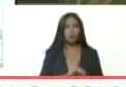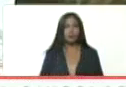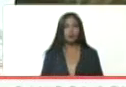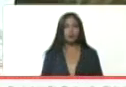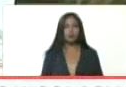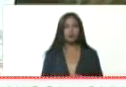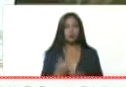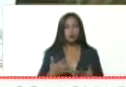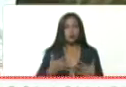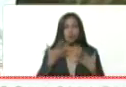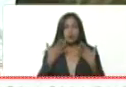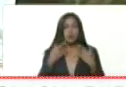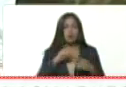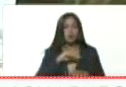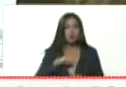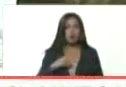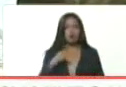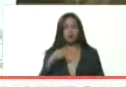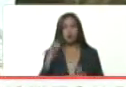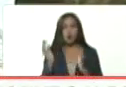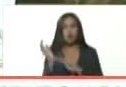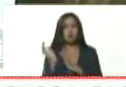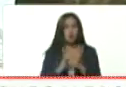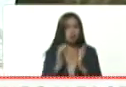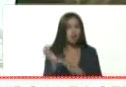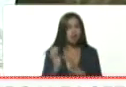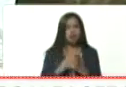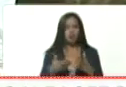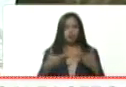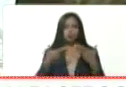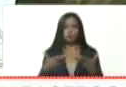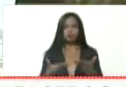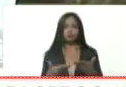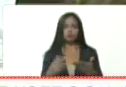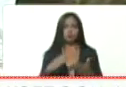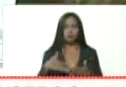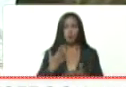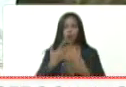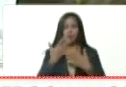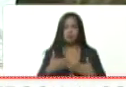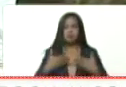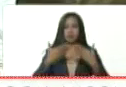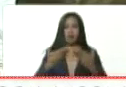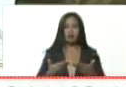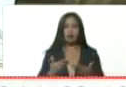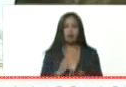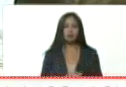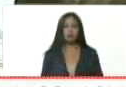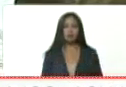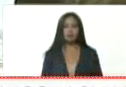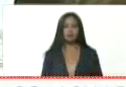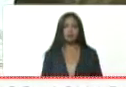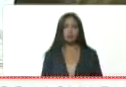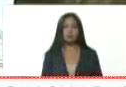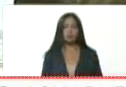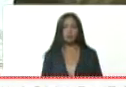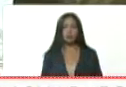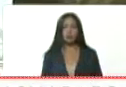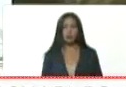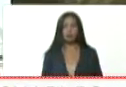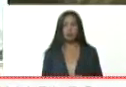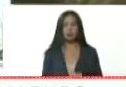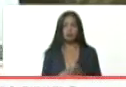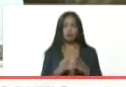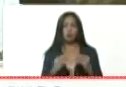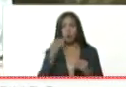inspirado en nuestro señor jesucristo puede entregarle a todo un pueblo